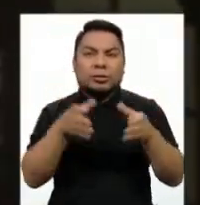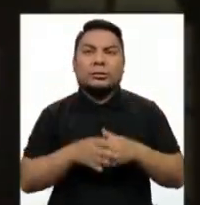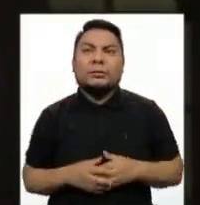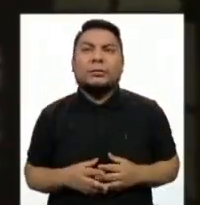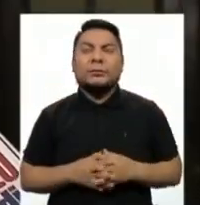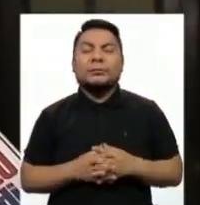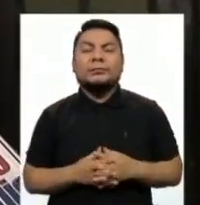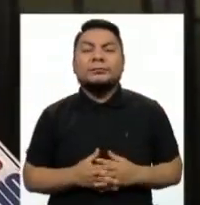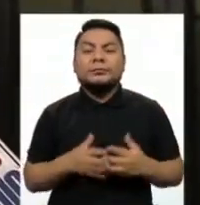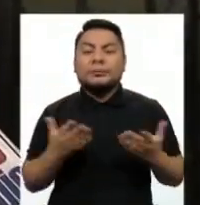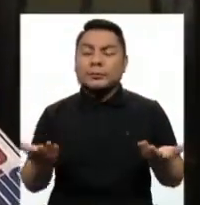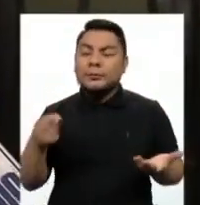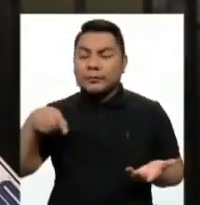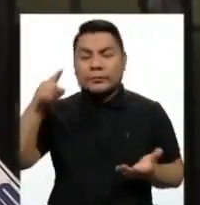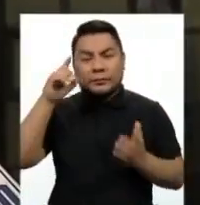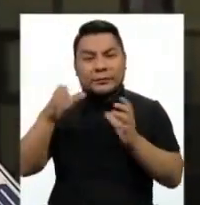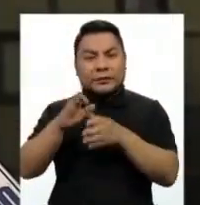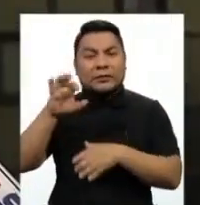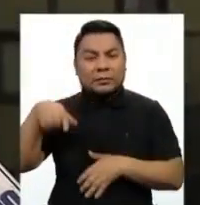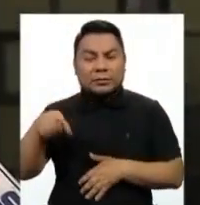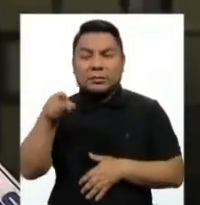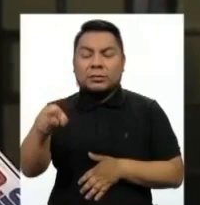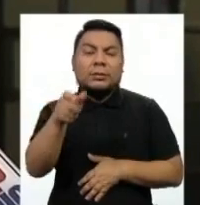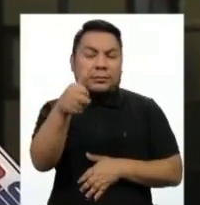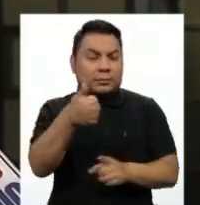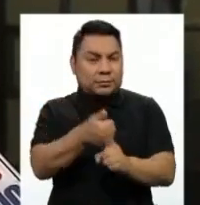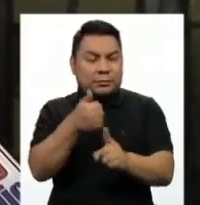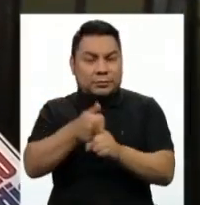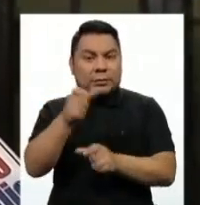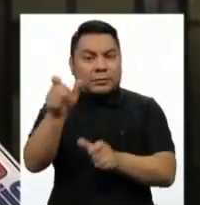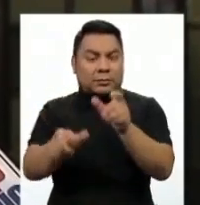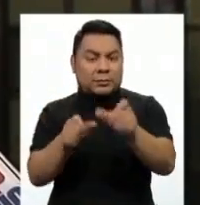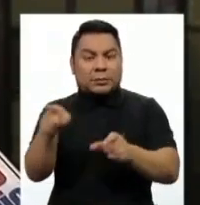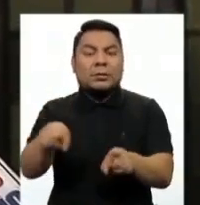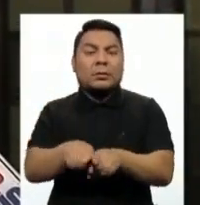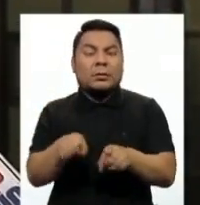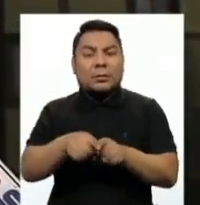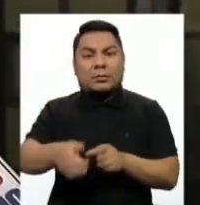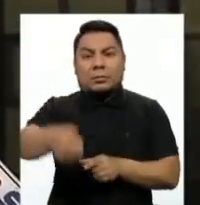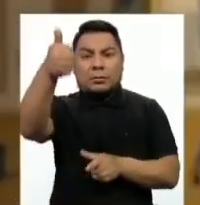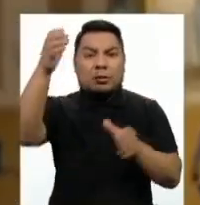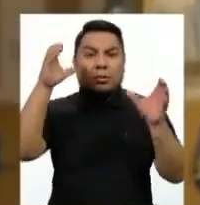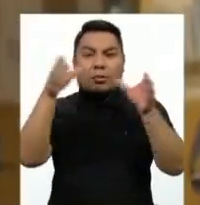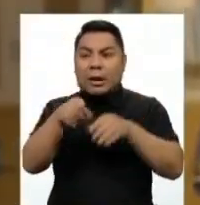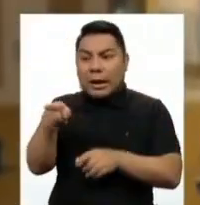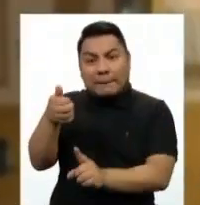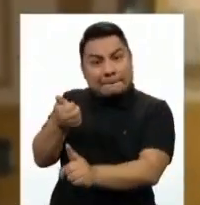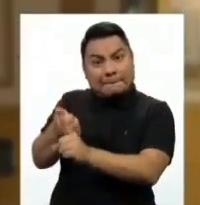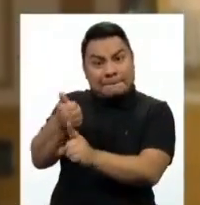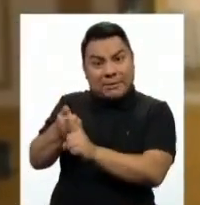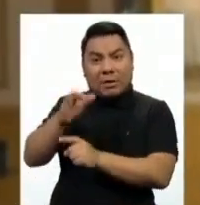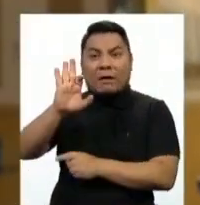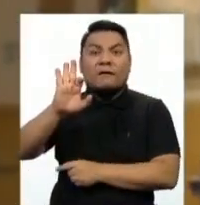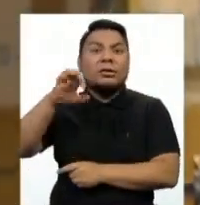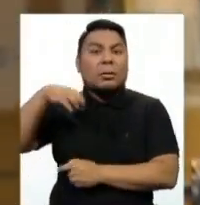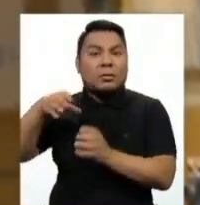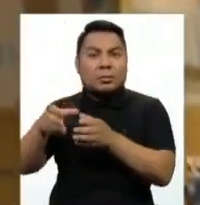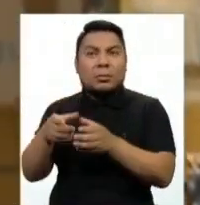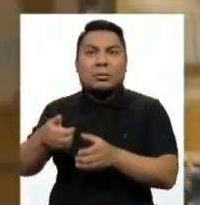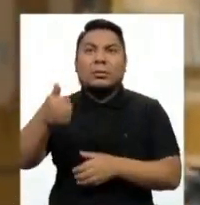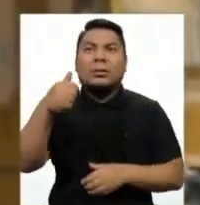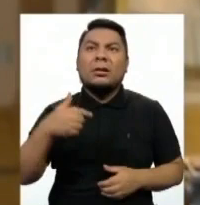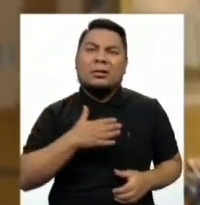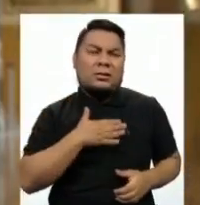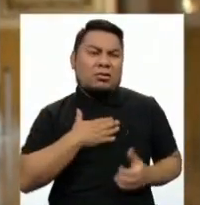Debilita a Fuerza Popular, pierde probablemente a quien fue su vocero y luego presidente del Congreso puesto por ellos. No, nosotros no vamos a apoyar la